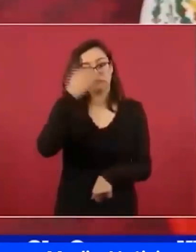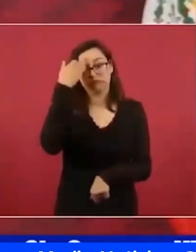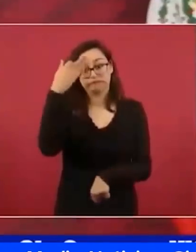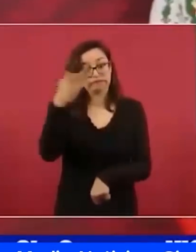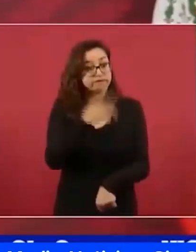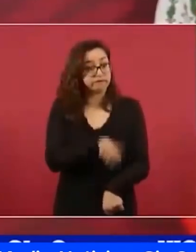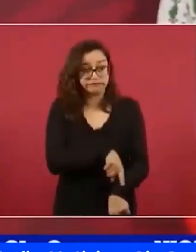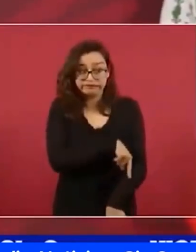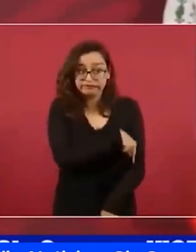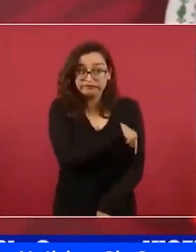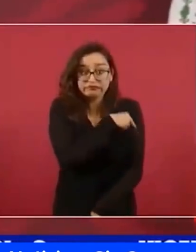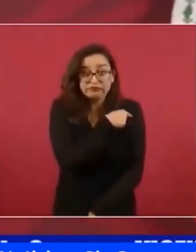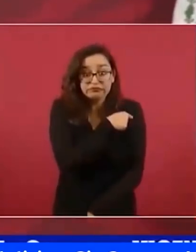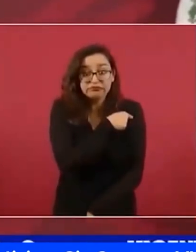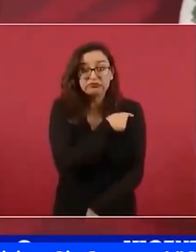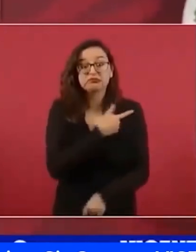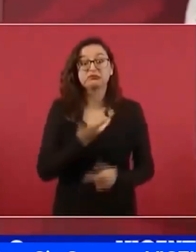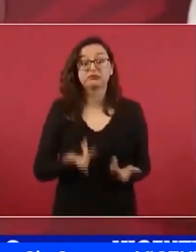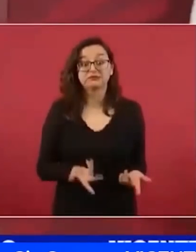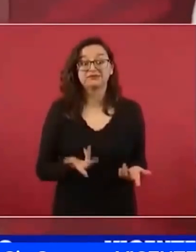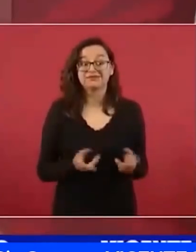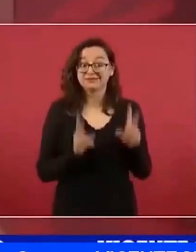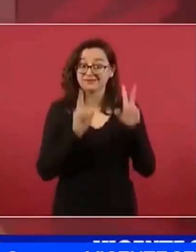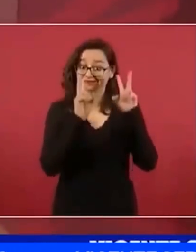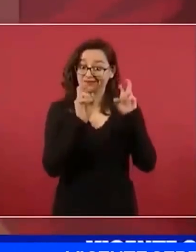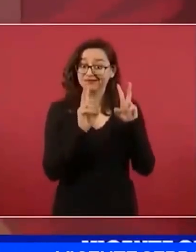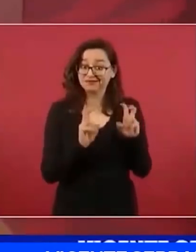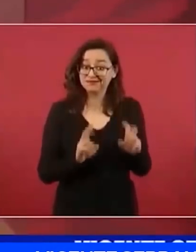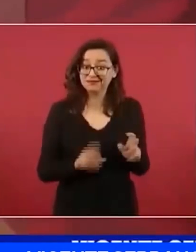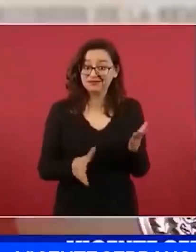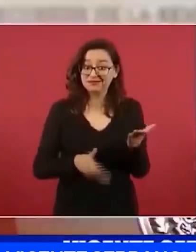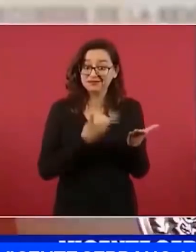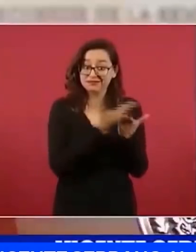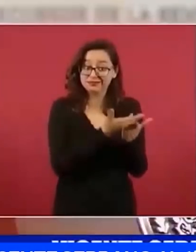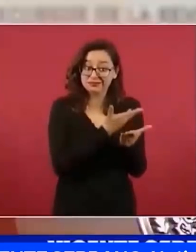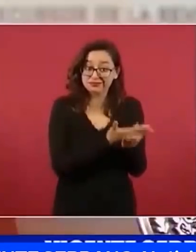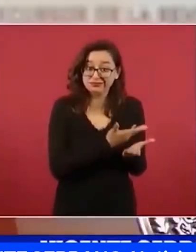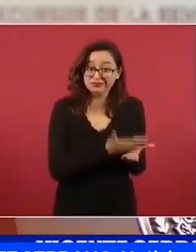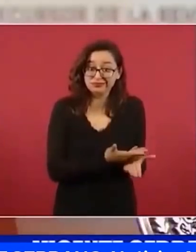Y tengo varios temas que tratar